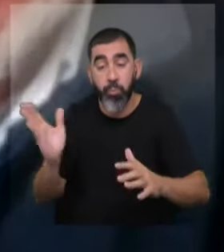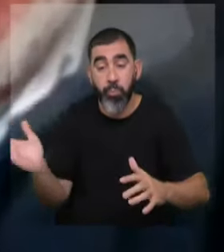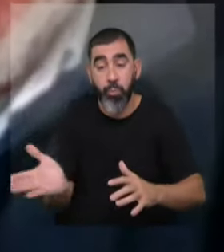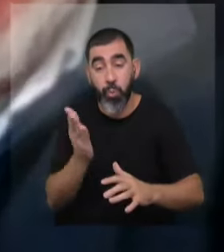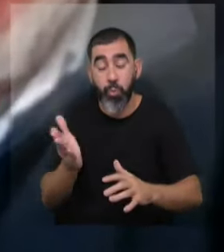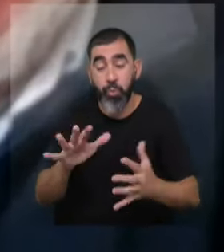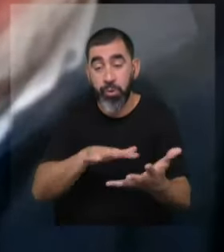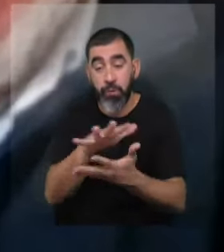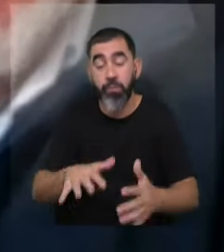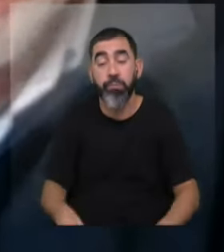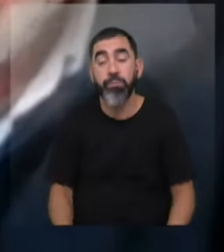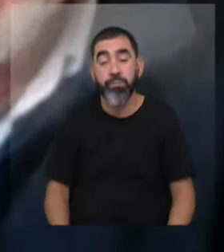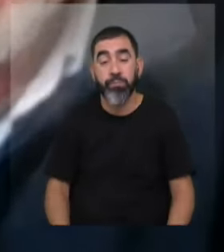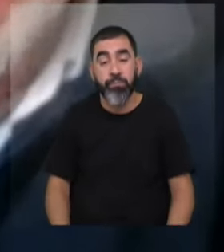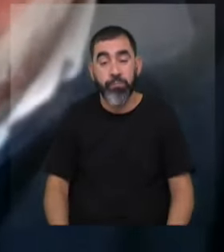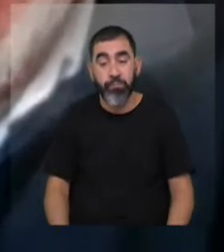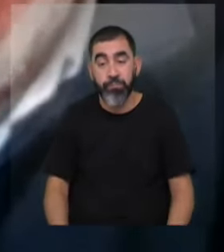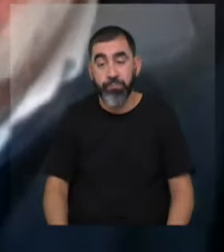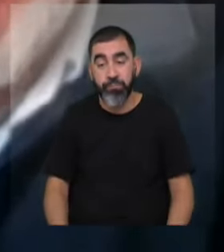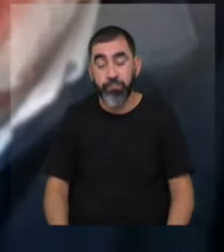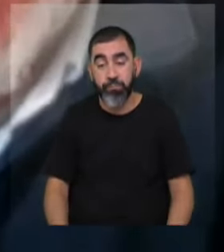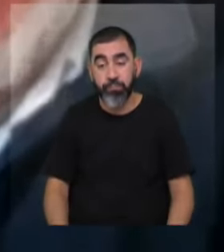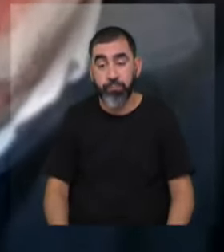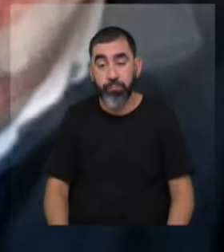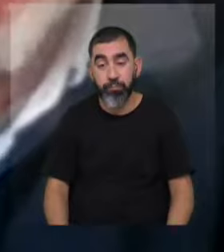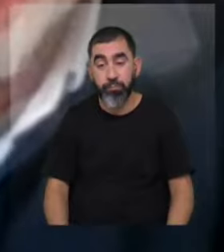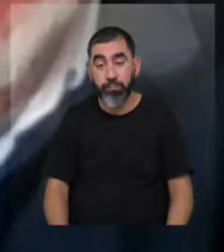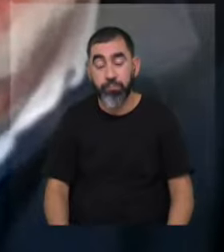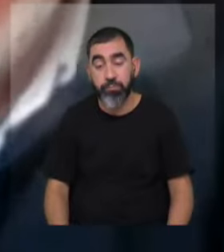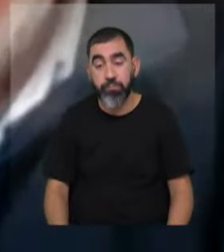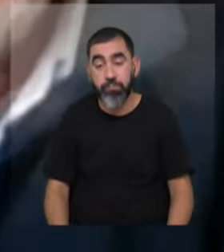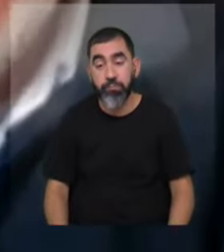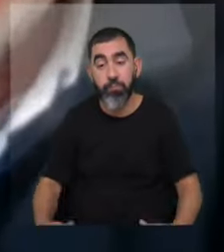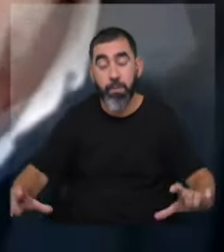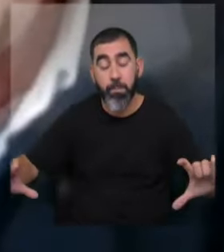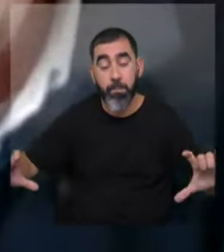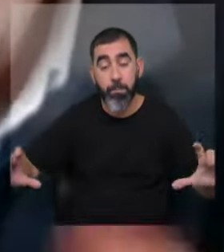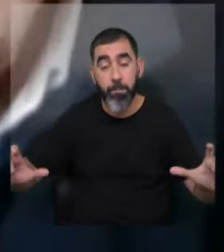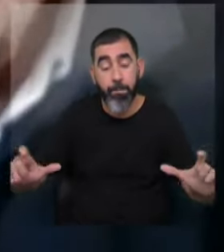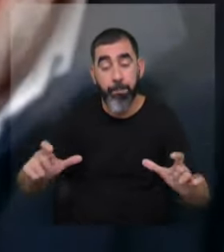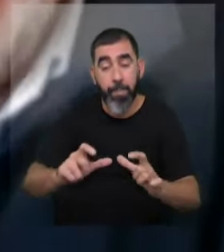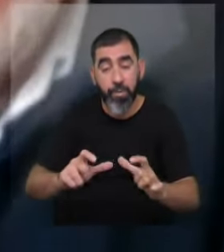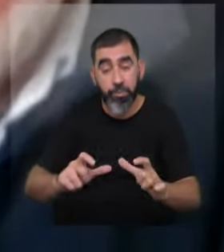productivos. Y en ese sentido, la reducción de la tasa o la